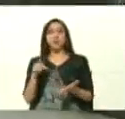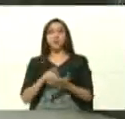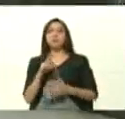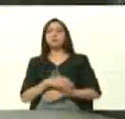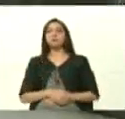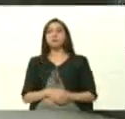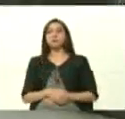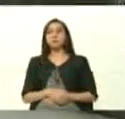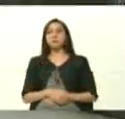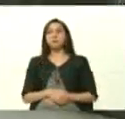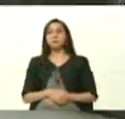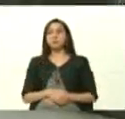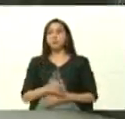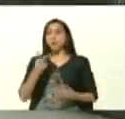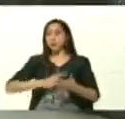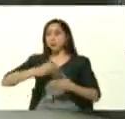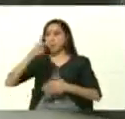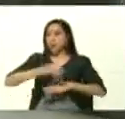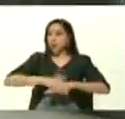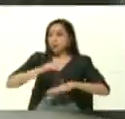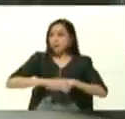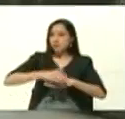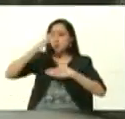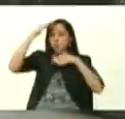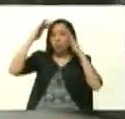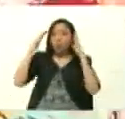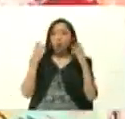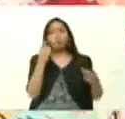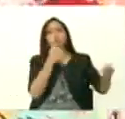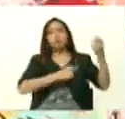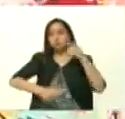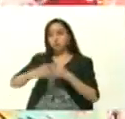El Plan Z hoy está atendiendo a